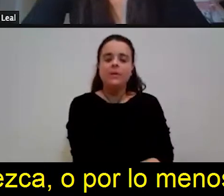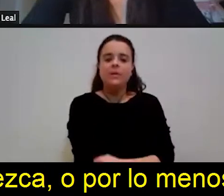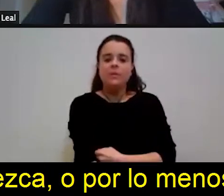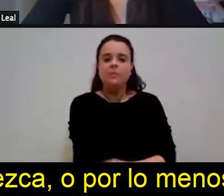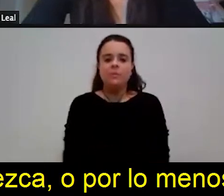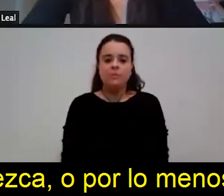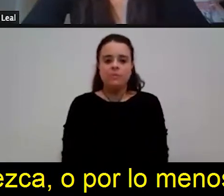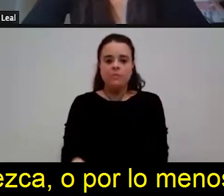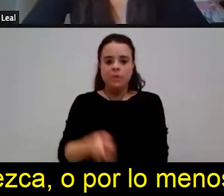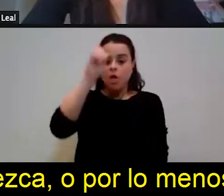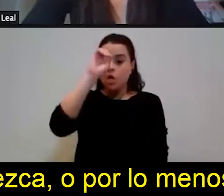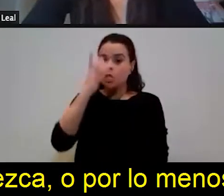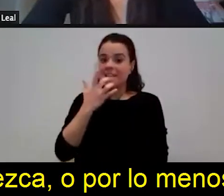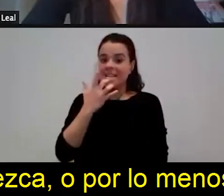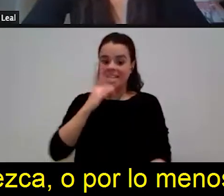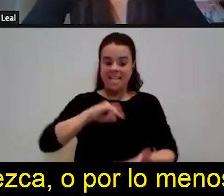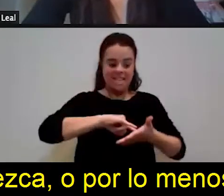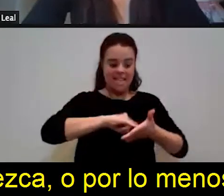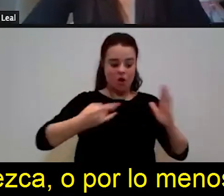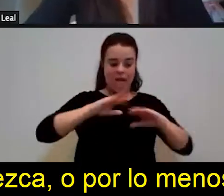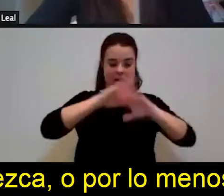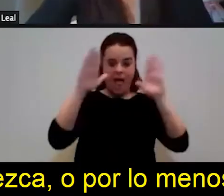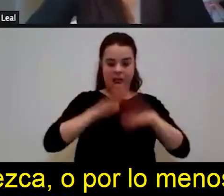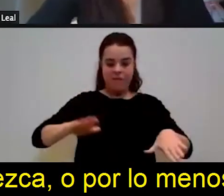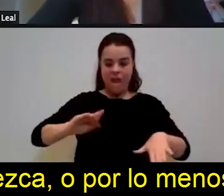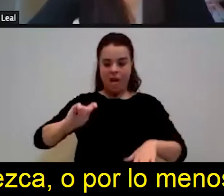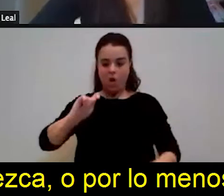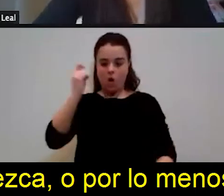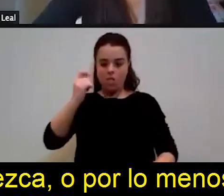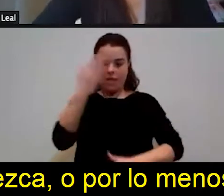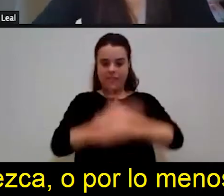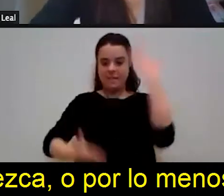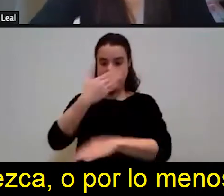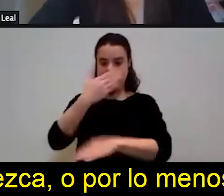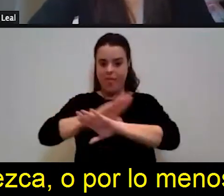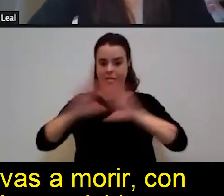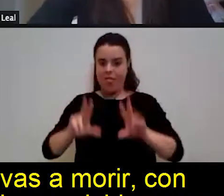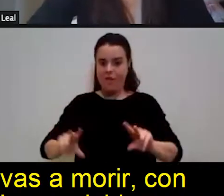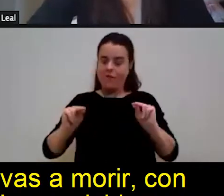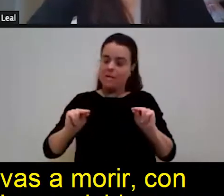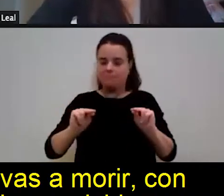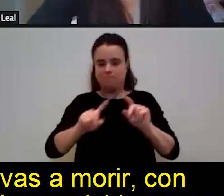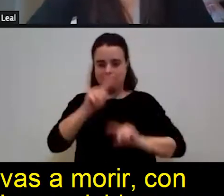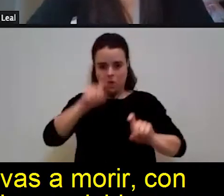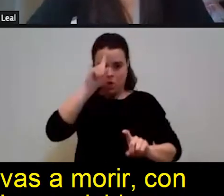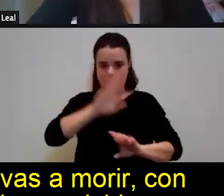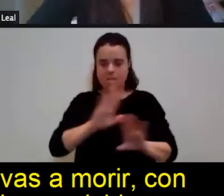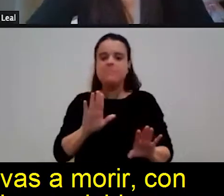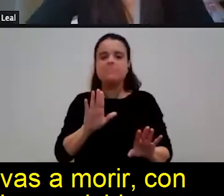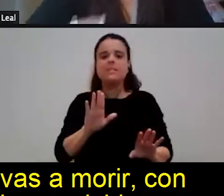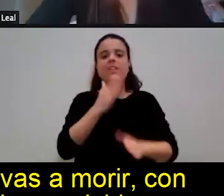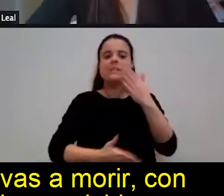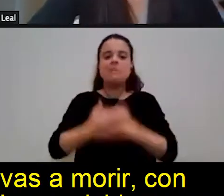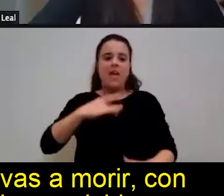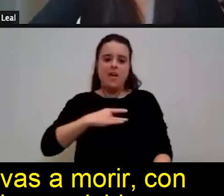la tecnología haciendo que la discapacidad desaparezca o por lo menos esas limitaciones funcionales que tenemos. De hecho, Silvia